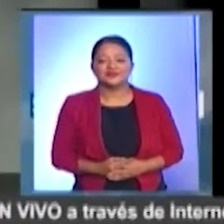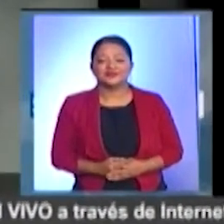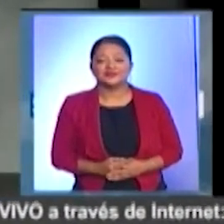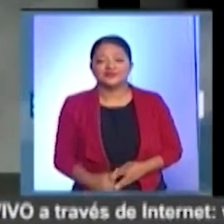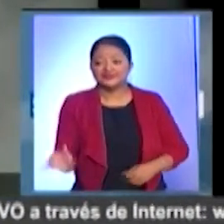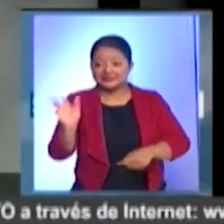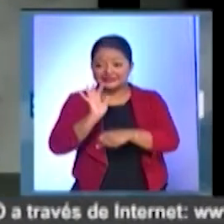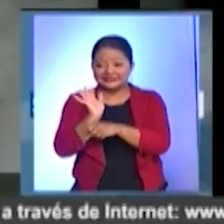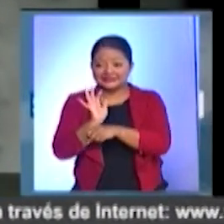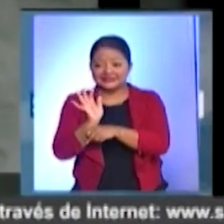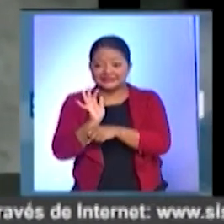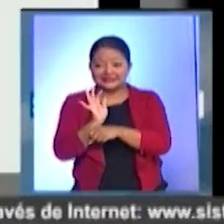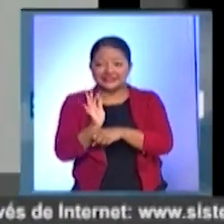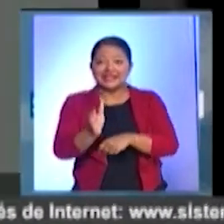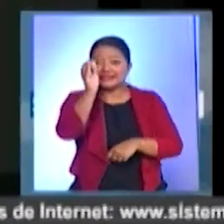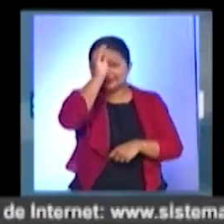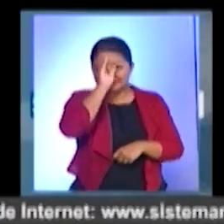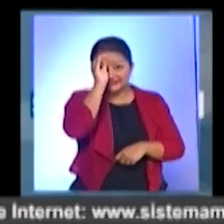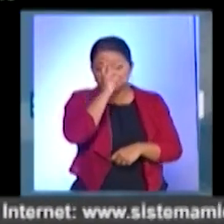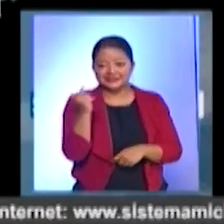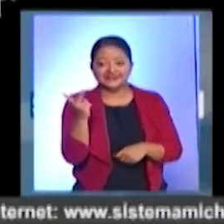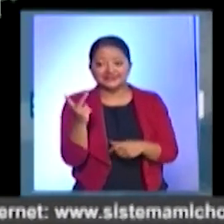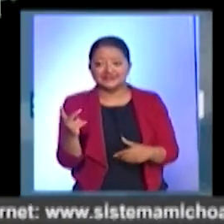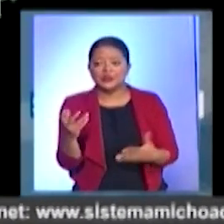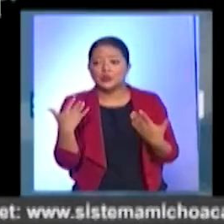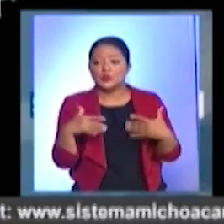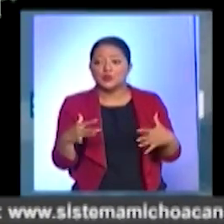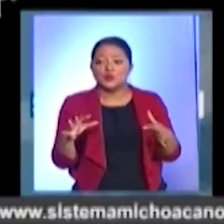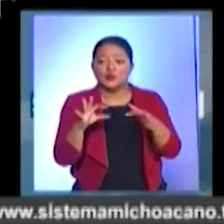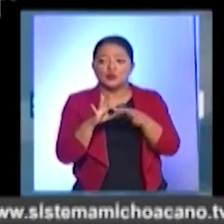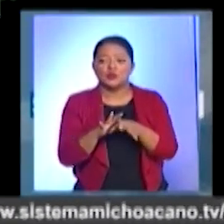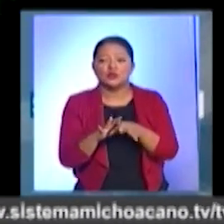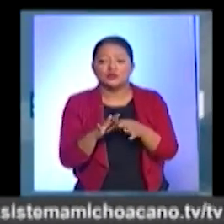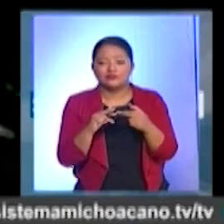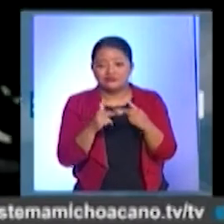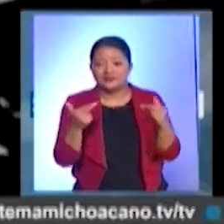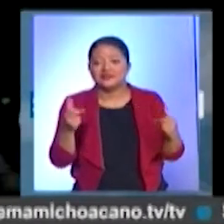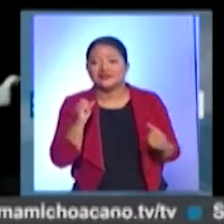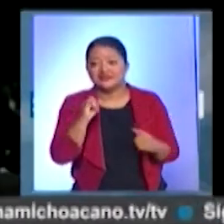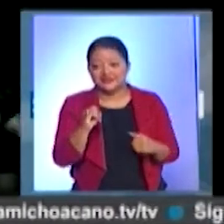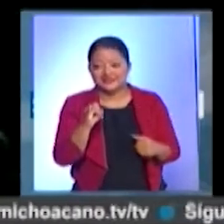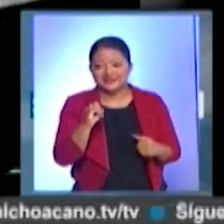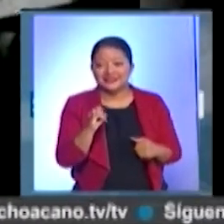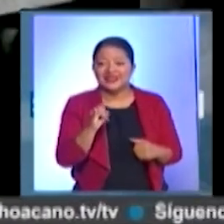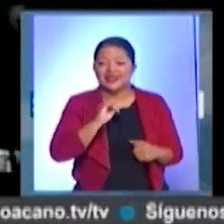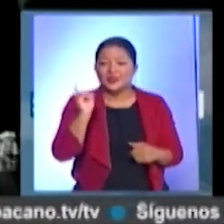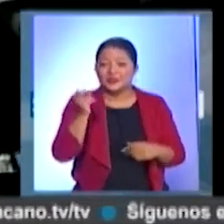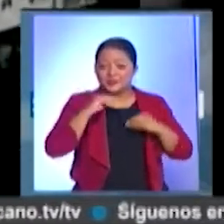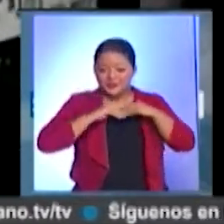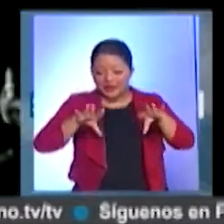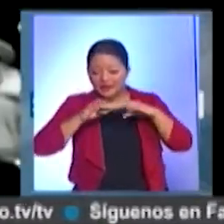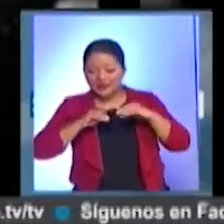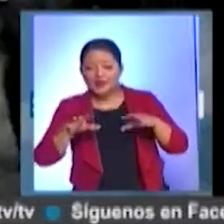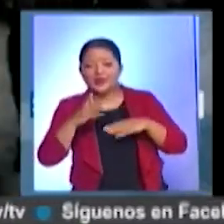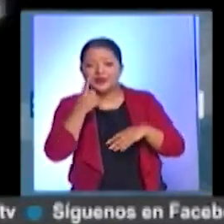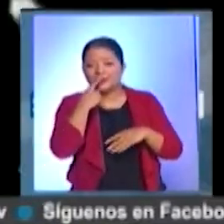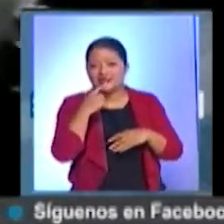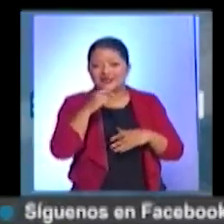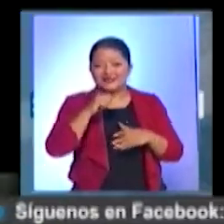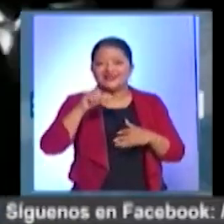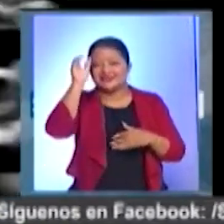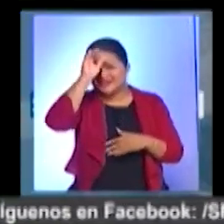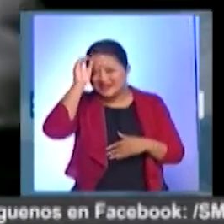el cine y la ciencia tienen una estrecha relación así lo asegura gas de un eddie lópez de la unidad de divulgación y vinculación del centro de